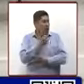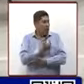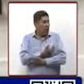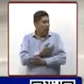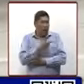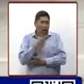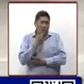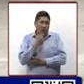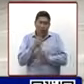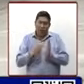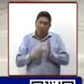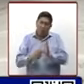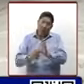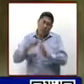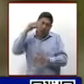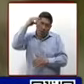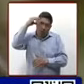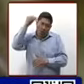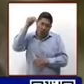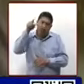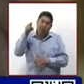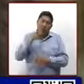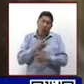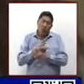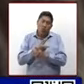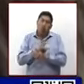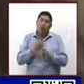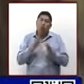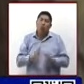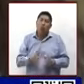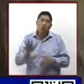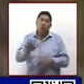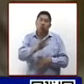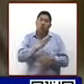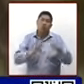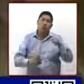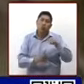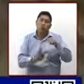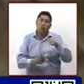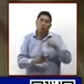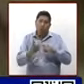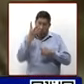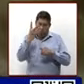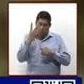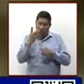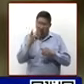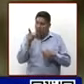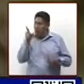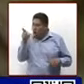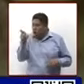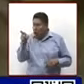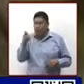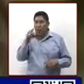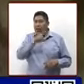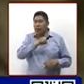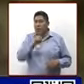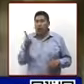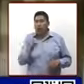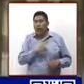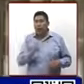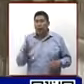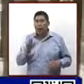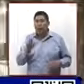dijo que me lo iba a mostrar al hombre, y el hombre es el portero de su kindergarten. Habían dos, pero ella señaló a Zenón